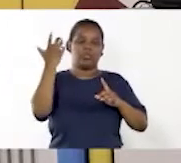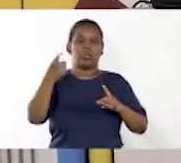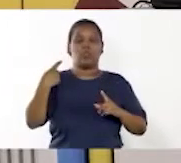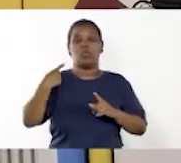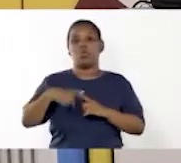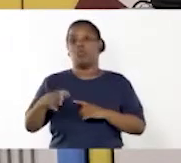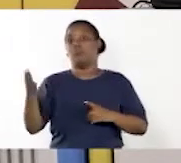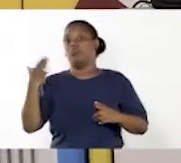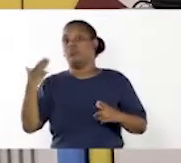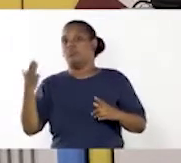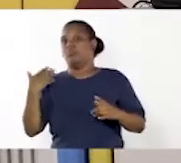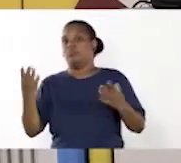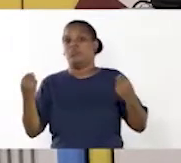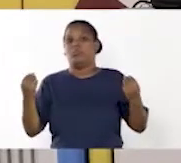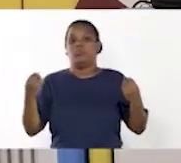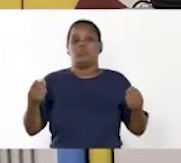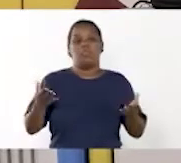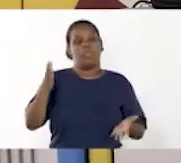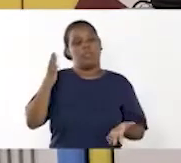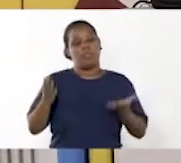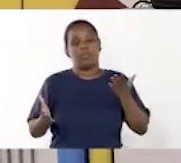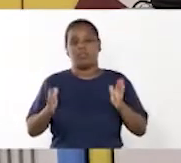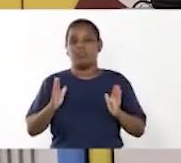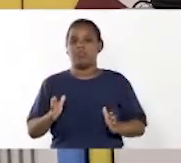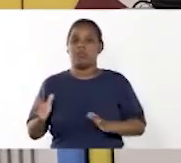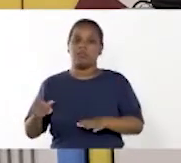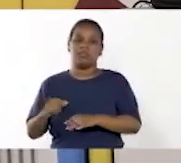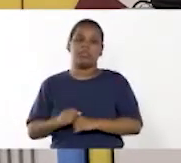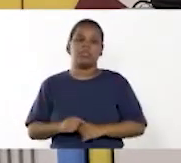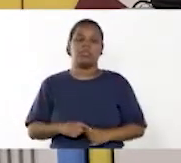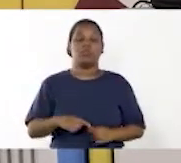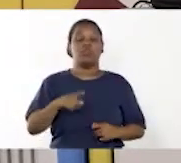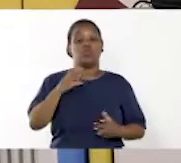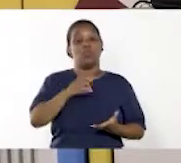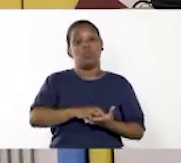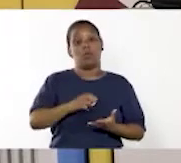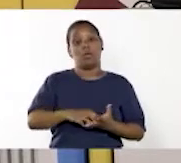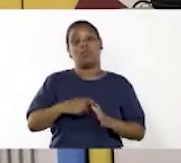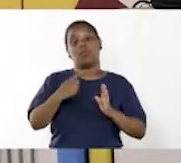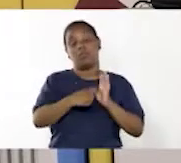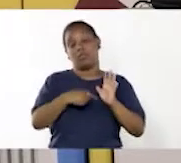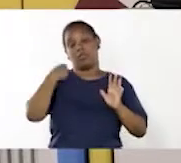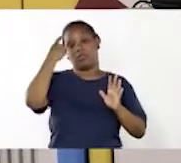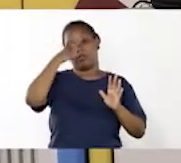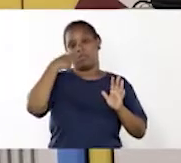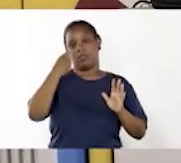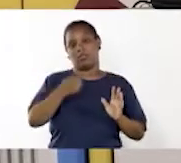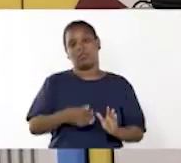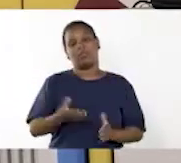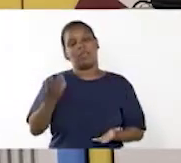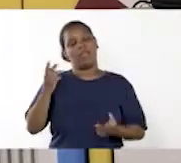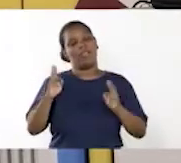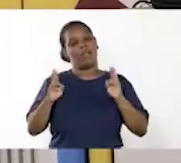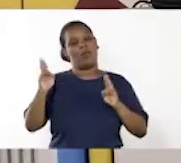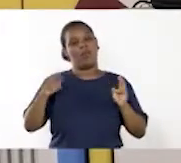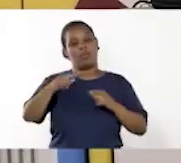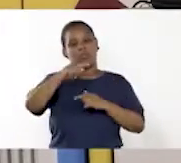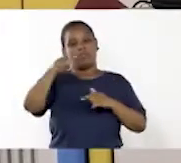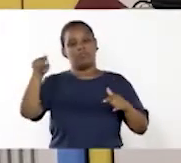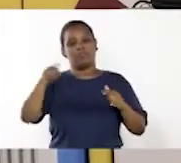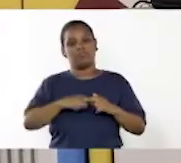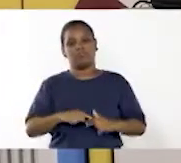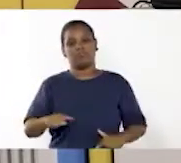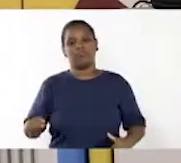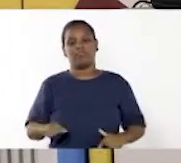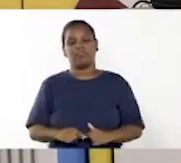calor también se extrema de acuerdo a la época, pero son zonas con esa característica de acuerdo a una latitud geográfica. Si avanzamos